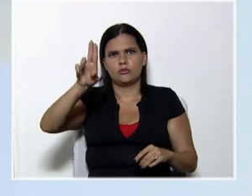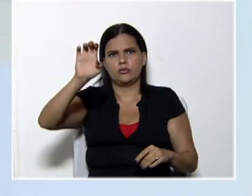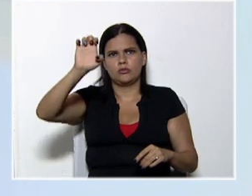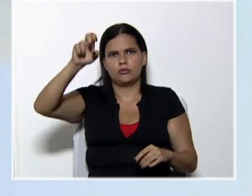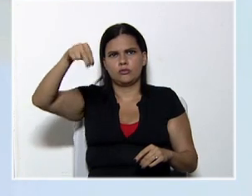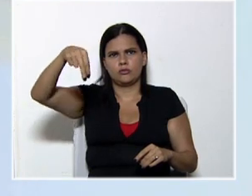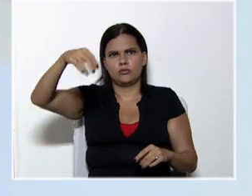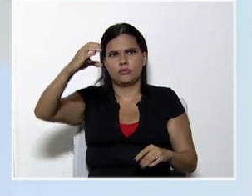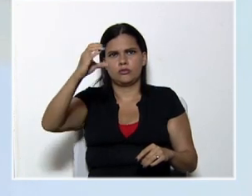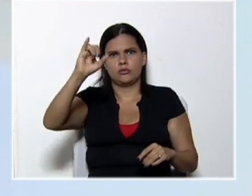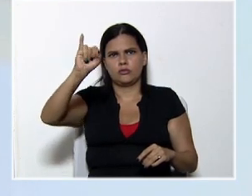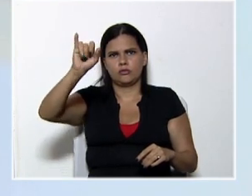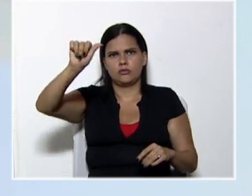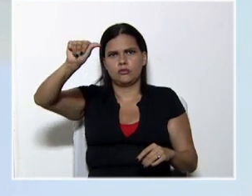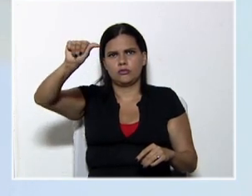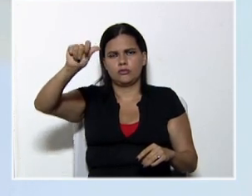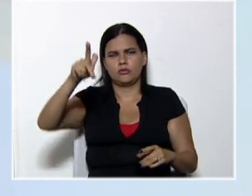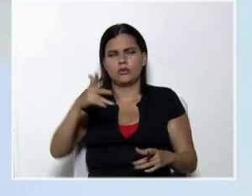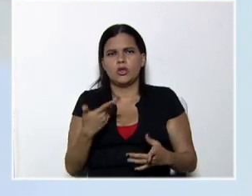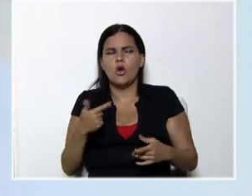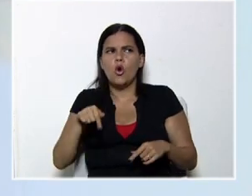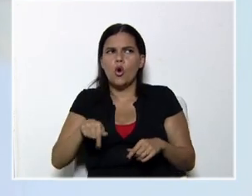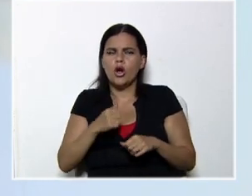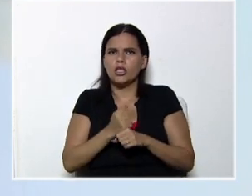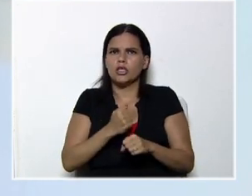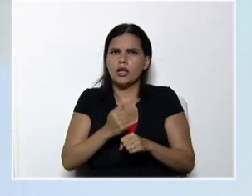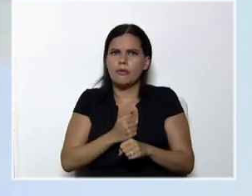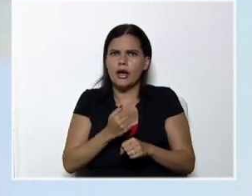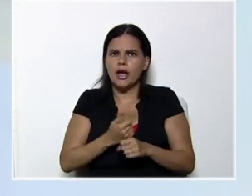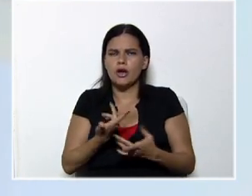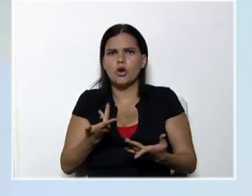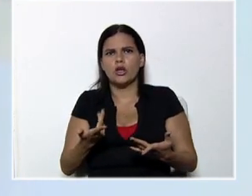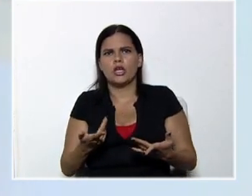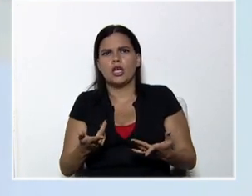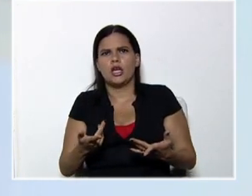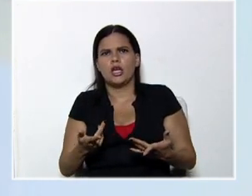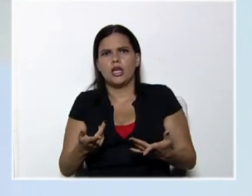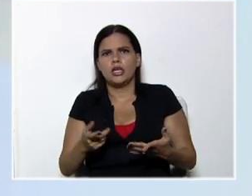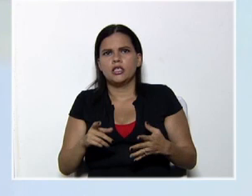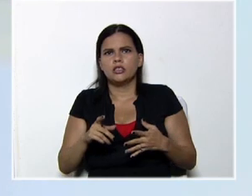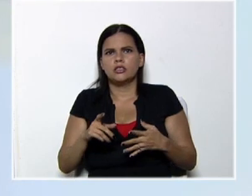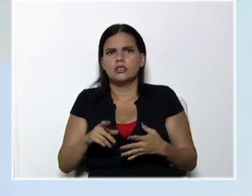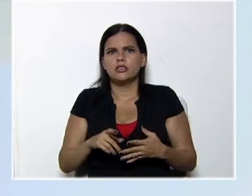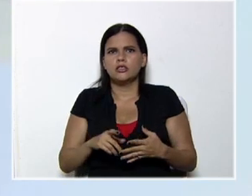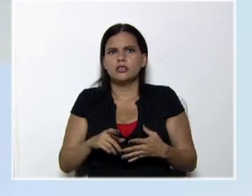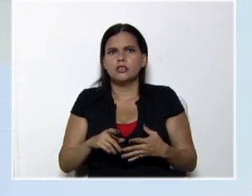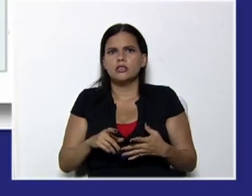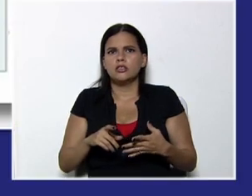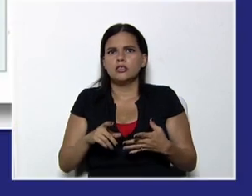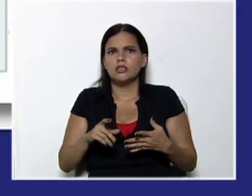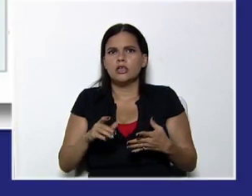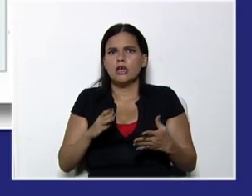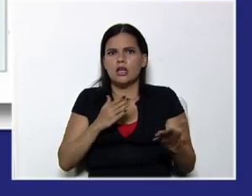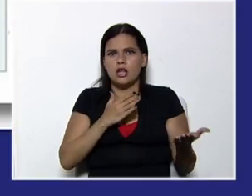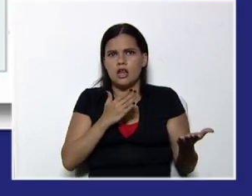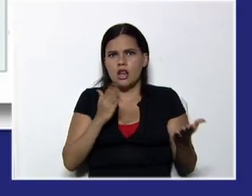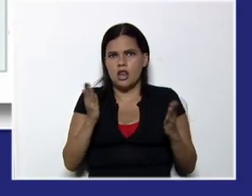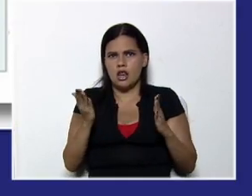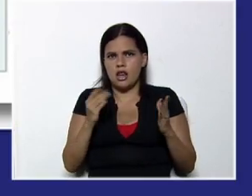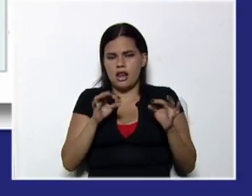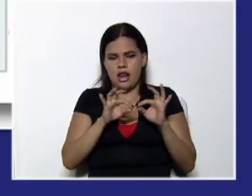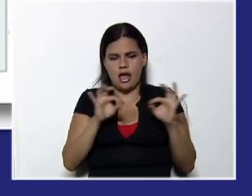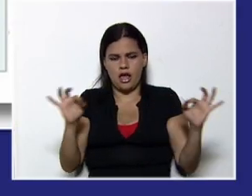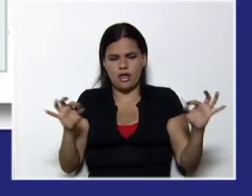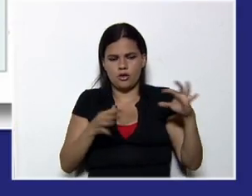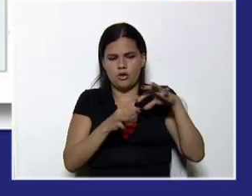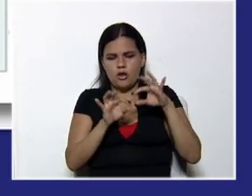área de formación trabajó los aspectos relacionados con lo que es los criterios de congruencia, lado, lado, lado,